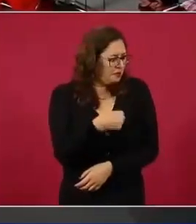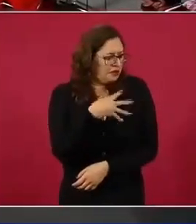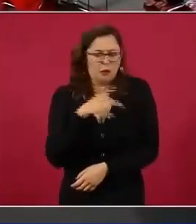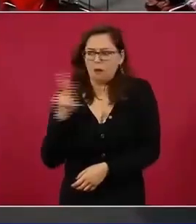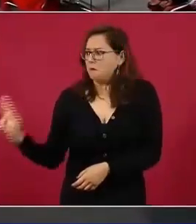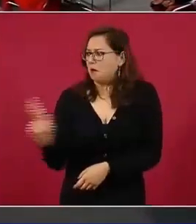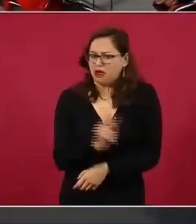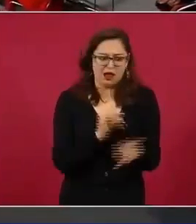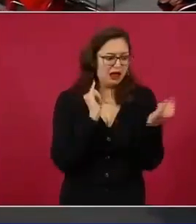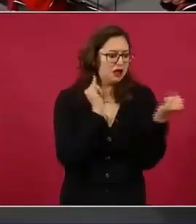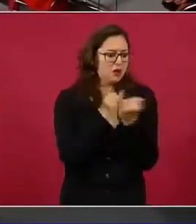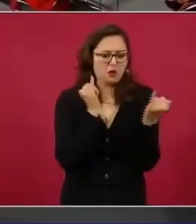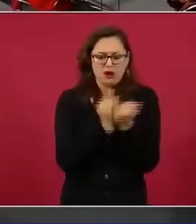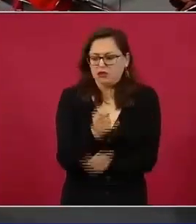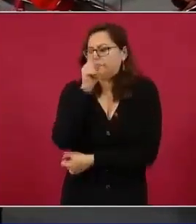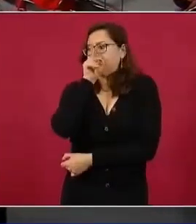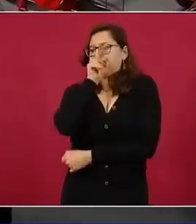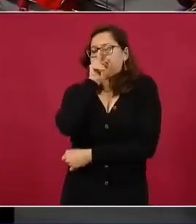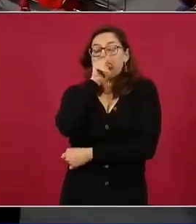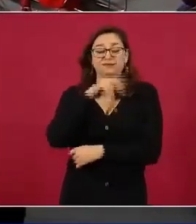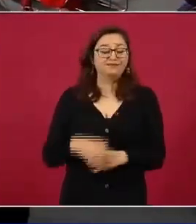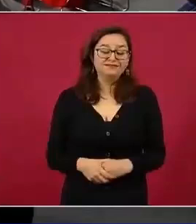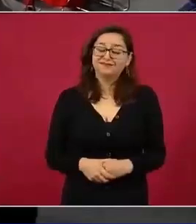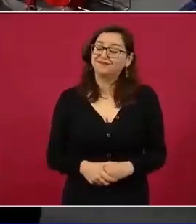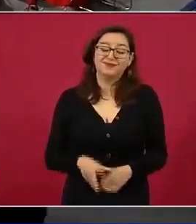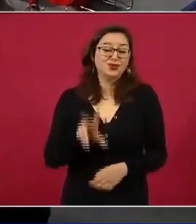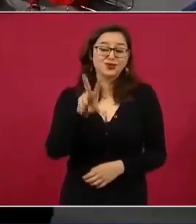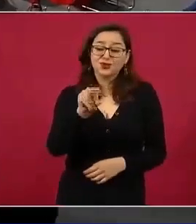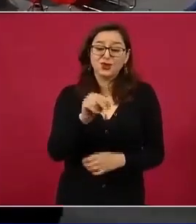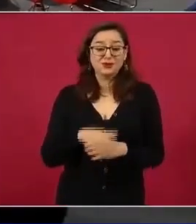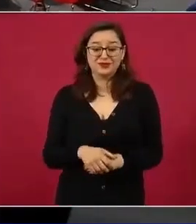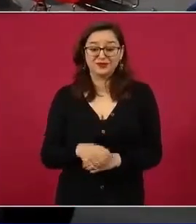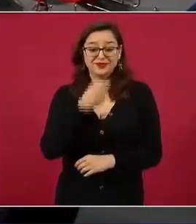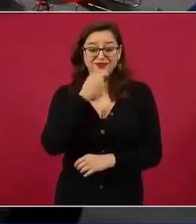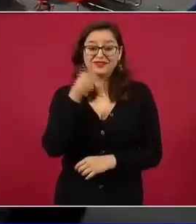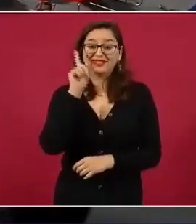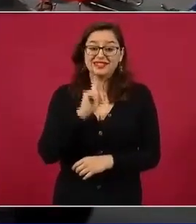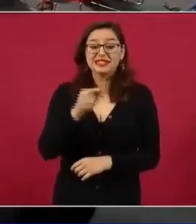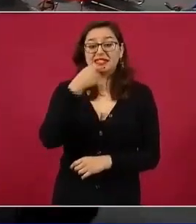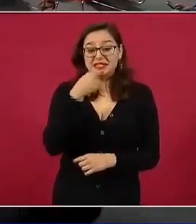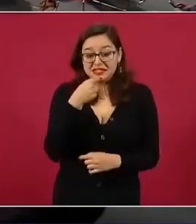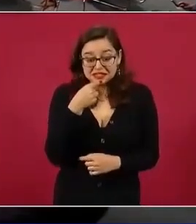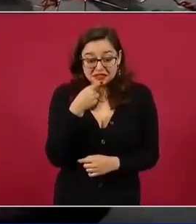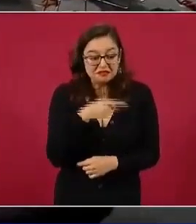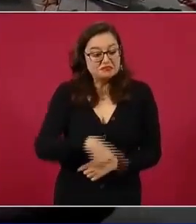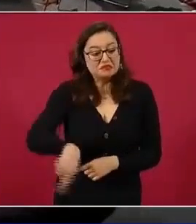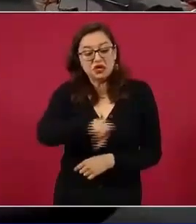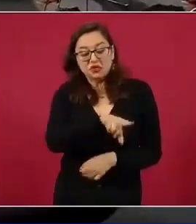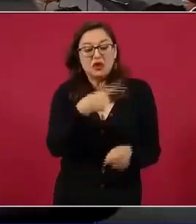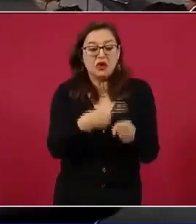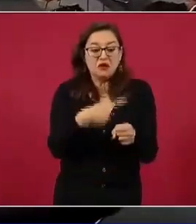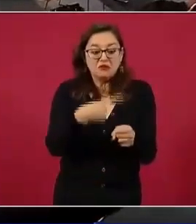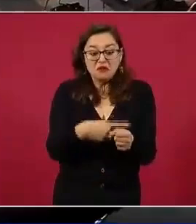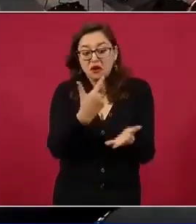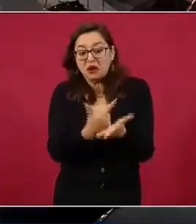ha pasado con esta epidemia, pero no, niñas y niños tienen un riesgo muy bajo, excepto por supuesto quienes tienen comorbilidades,